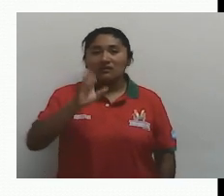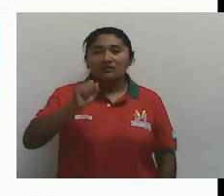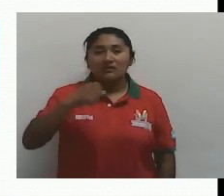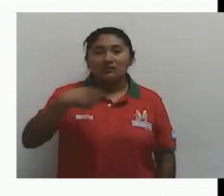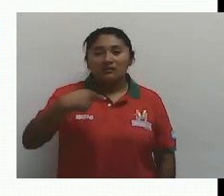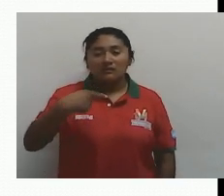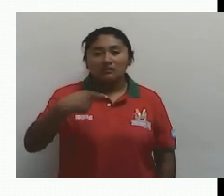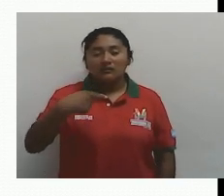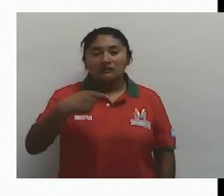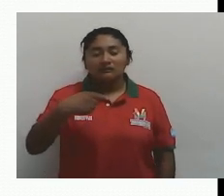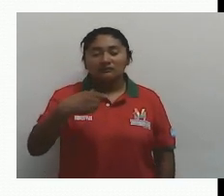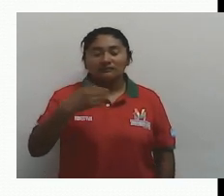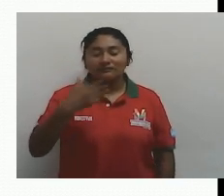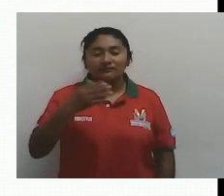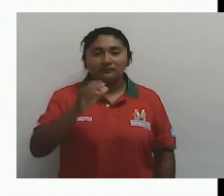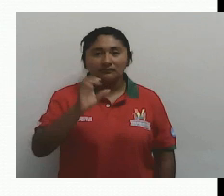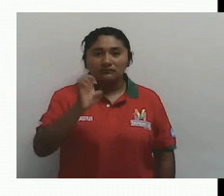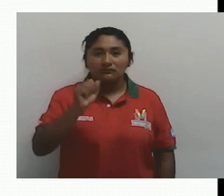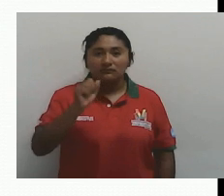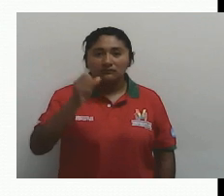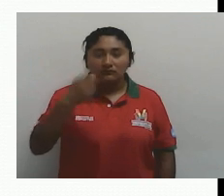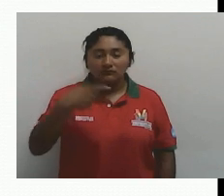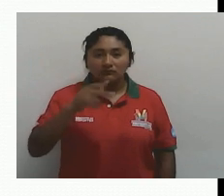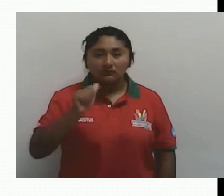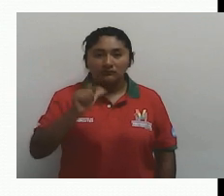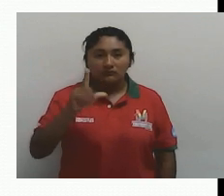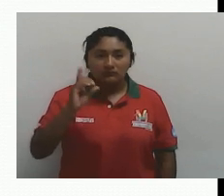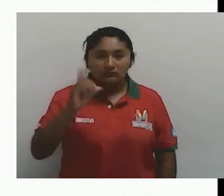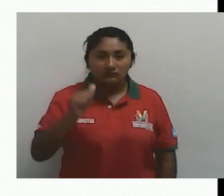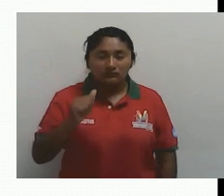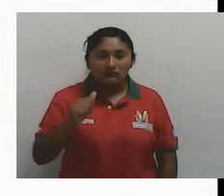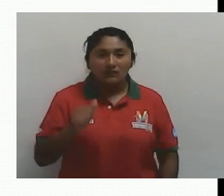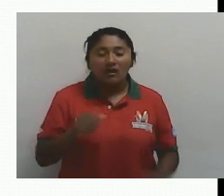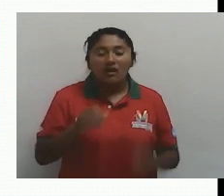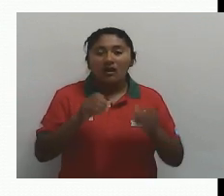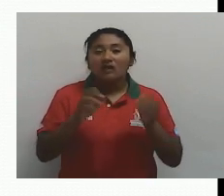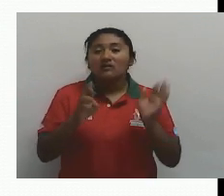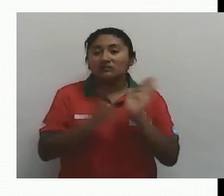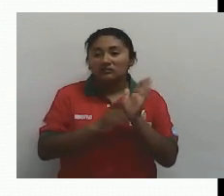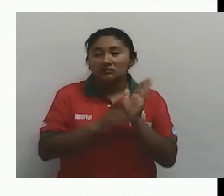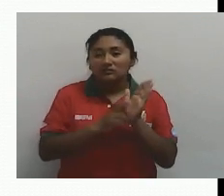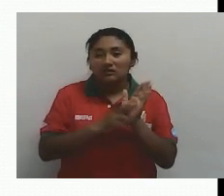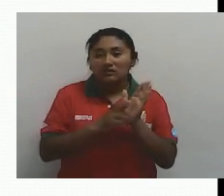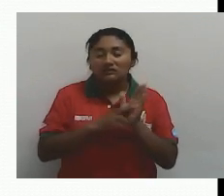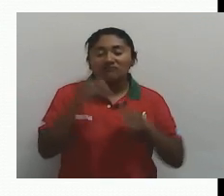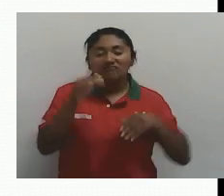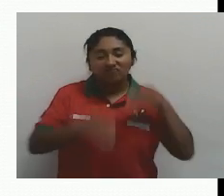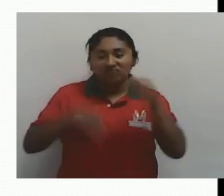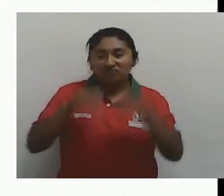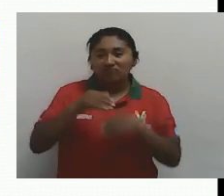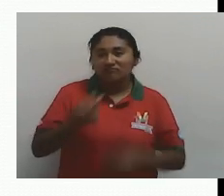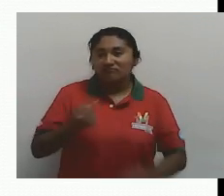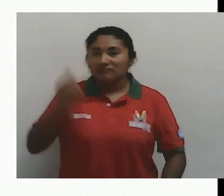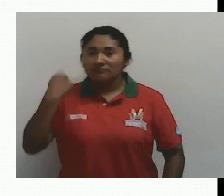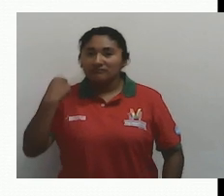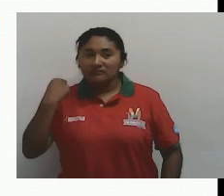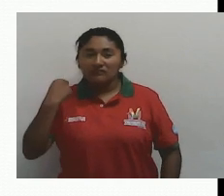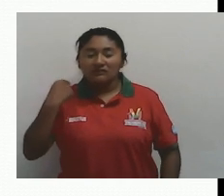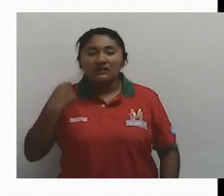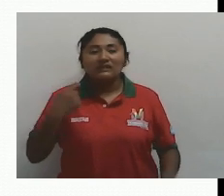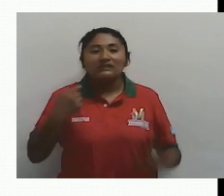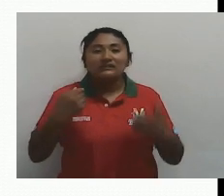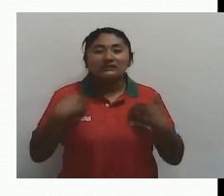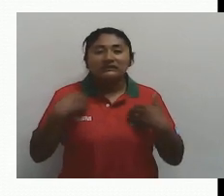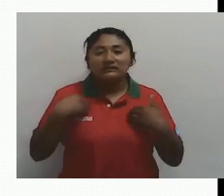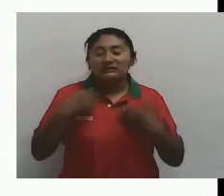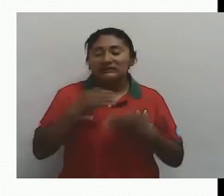Una de las reglas es que el nadador debe retornar en posición de espalda e inmediatamente abandone la pared.